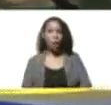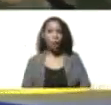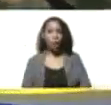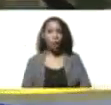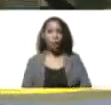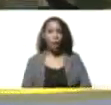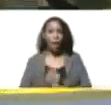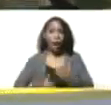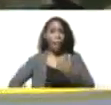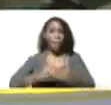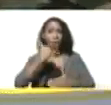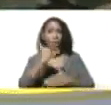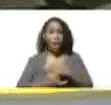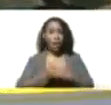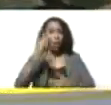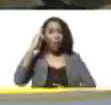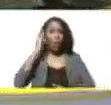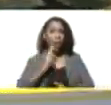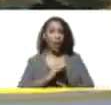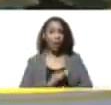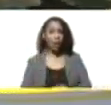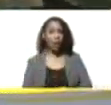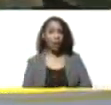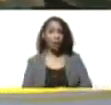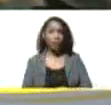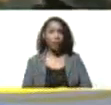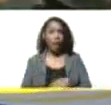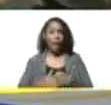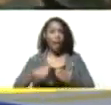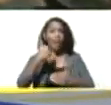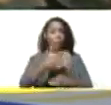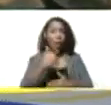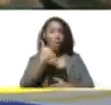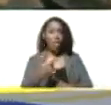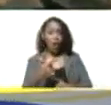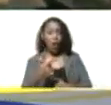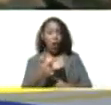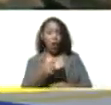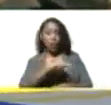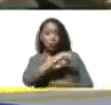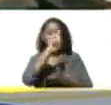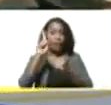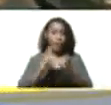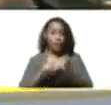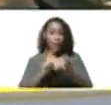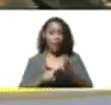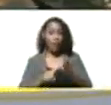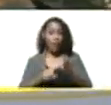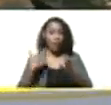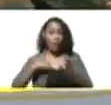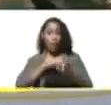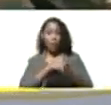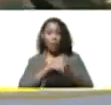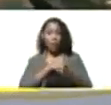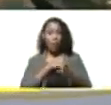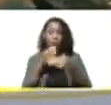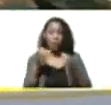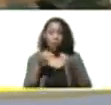el proyecto bolivariano. Y luego dijo algo que para nuestra